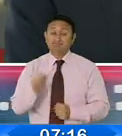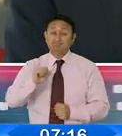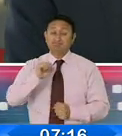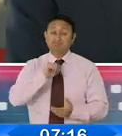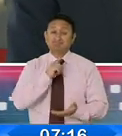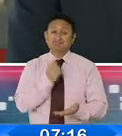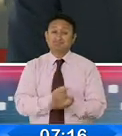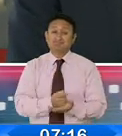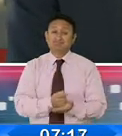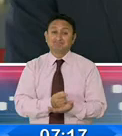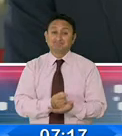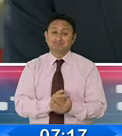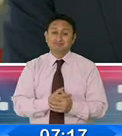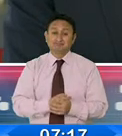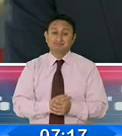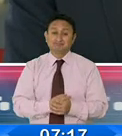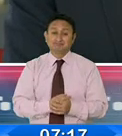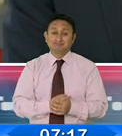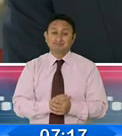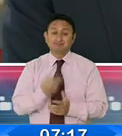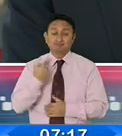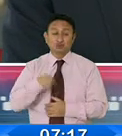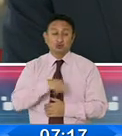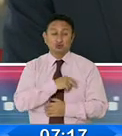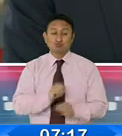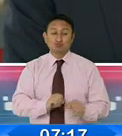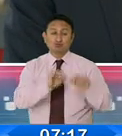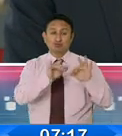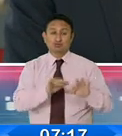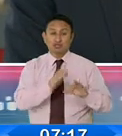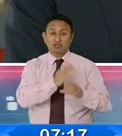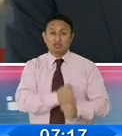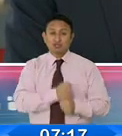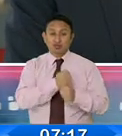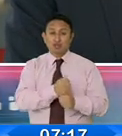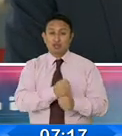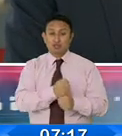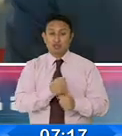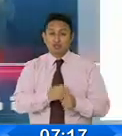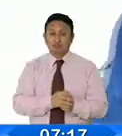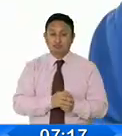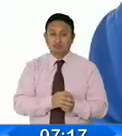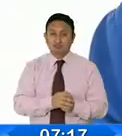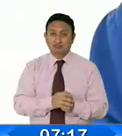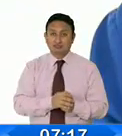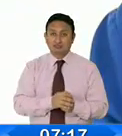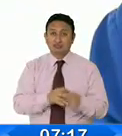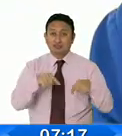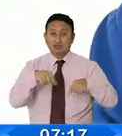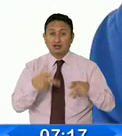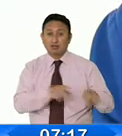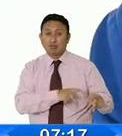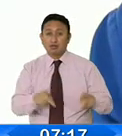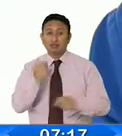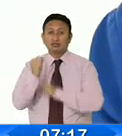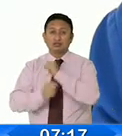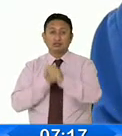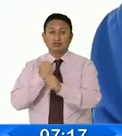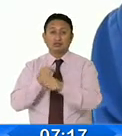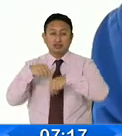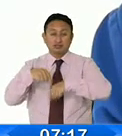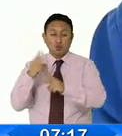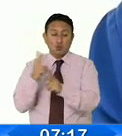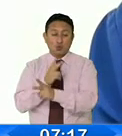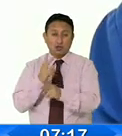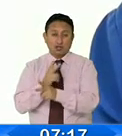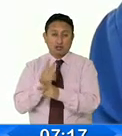Roberto, nosotros como Secretaría de Seguridad y dentro de del plan anual de prevención